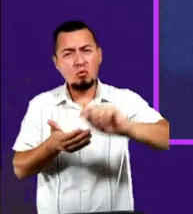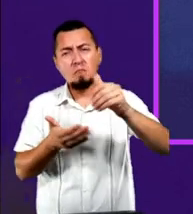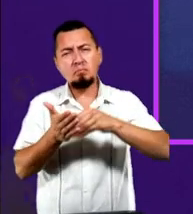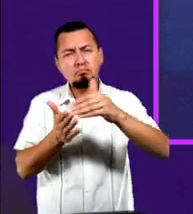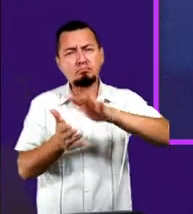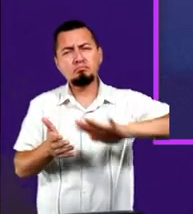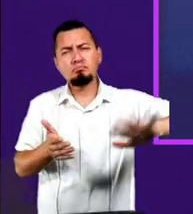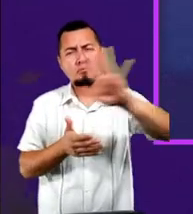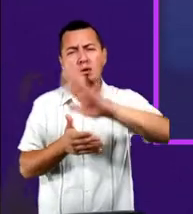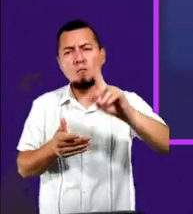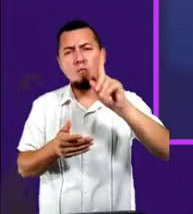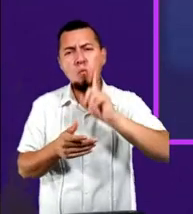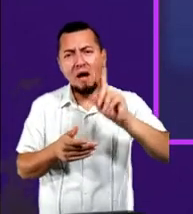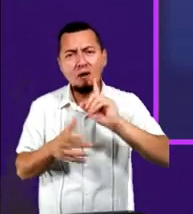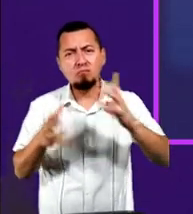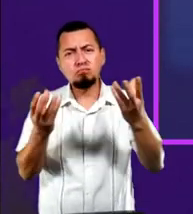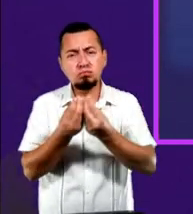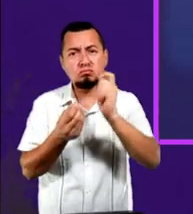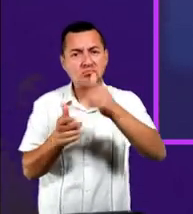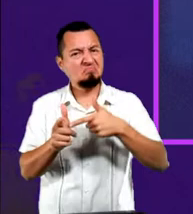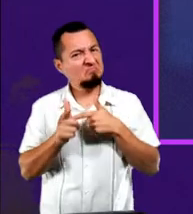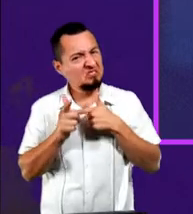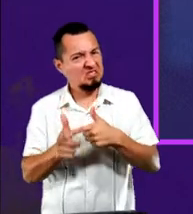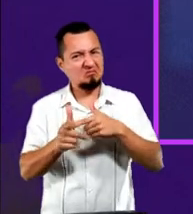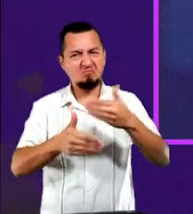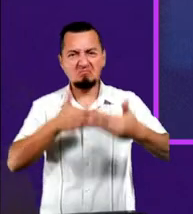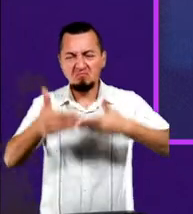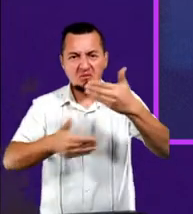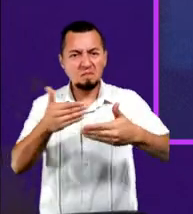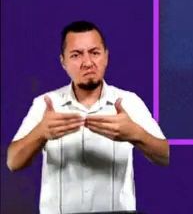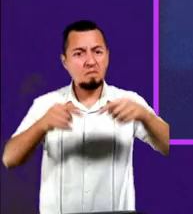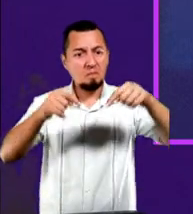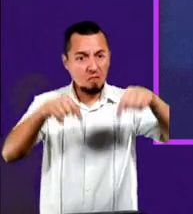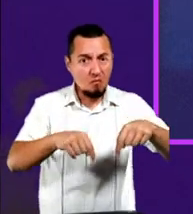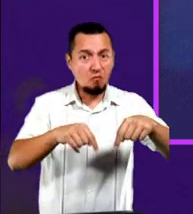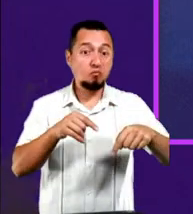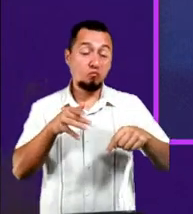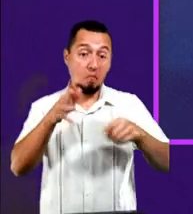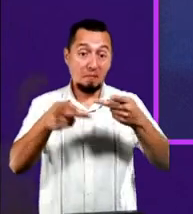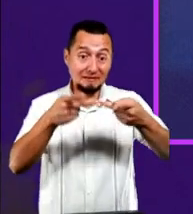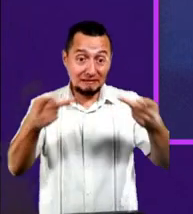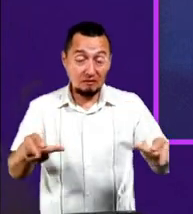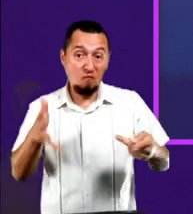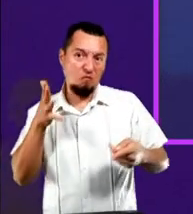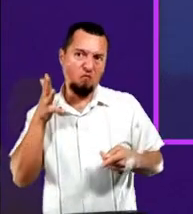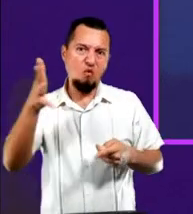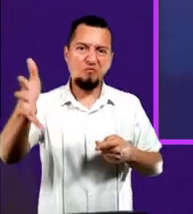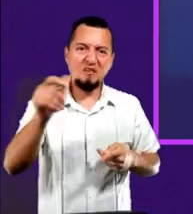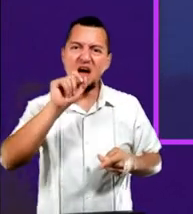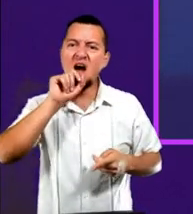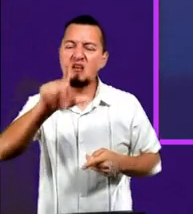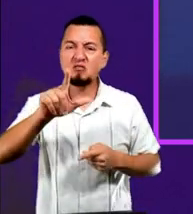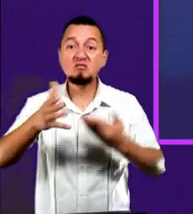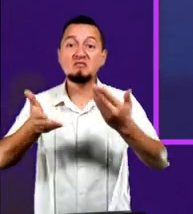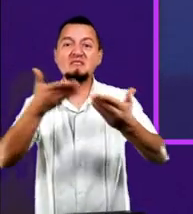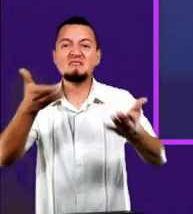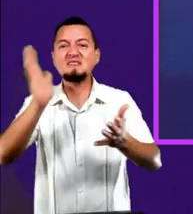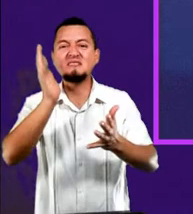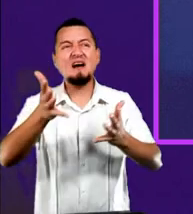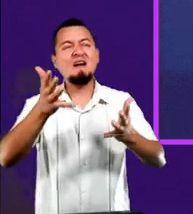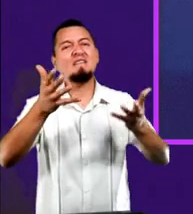construyendo el presente y futuro de Jalisco. Ahora ya conoces nuestra herencia histórica de orgullo y